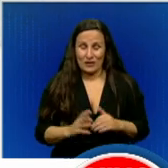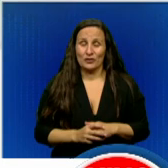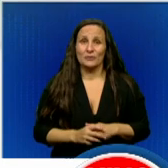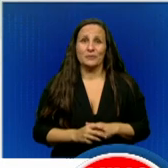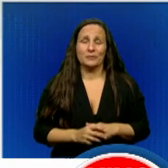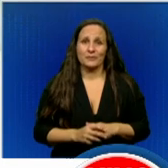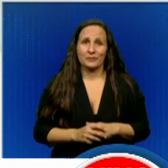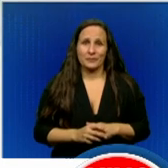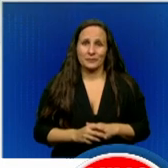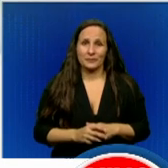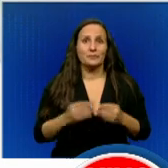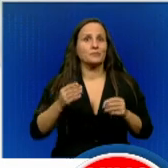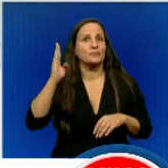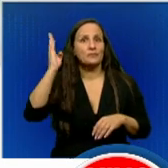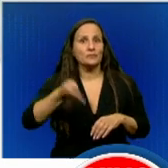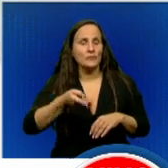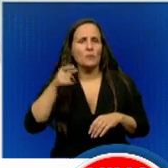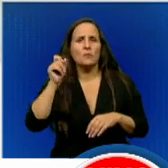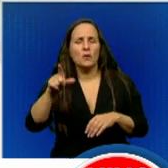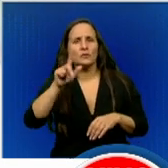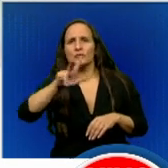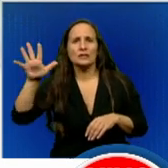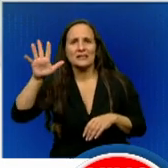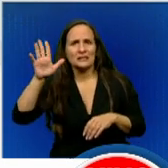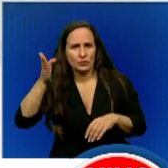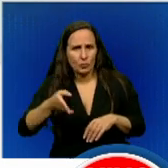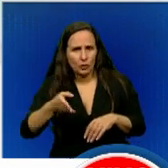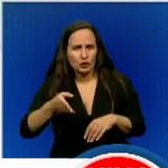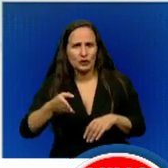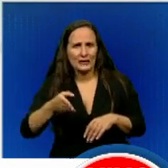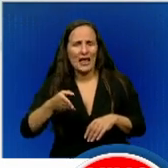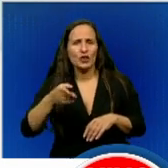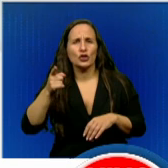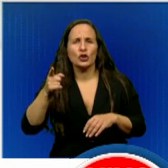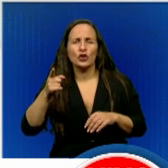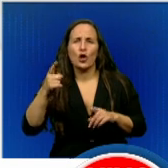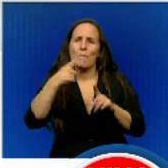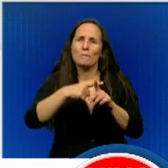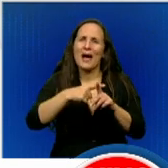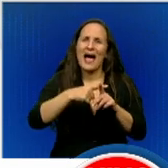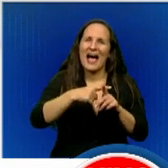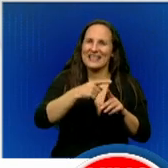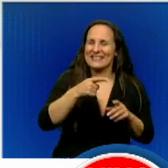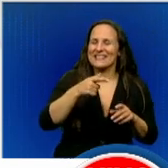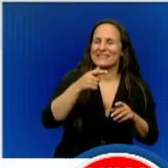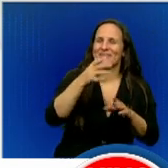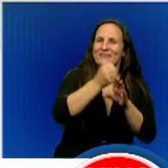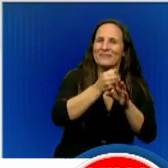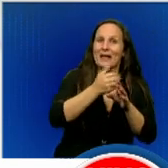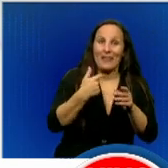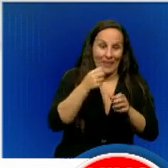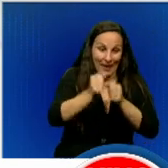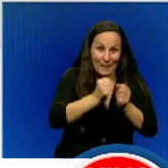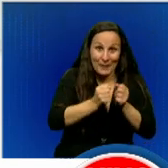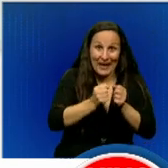restituye la alícuota corporativa del 35% que se complementa con una retención sobre la distribución de utilidades y